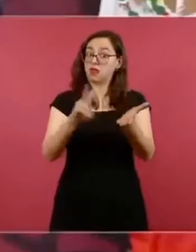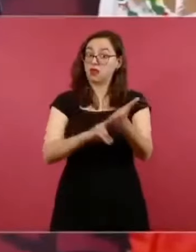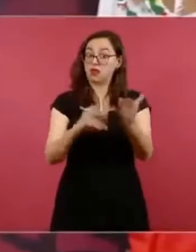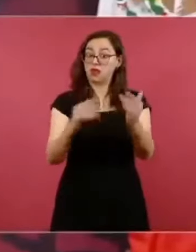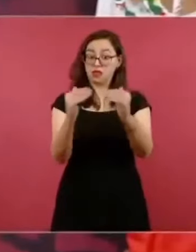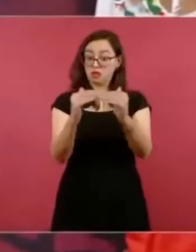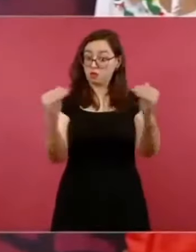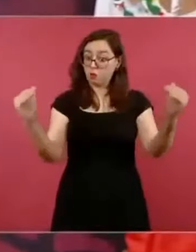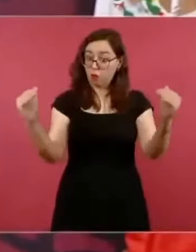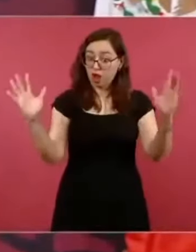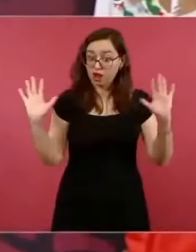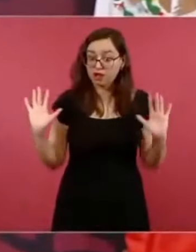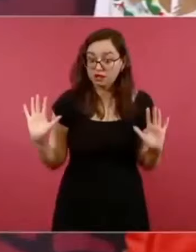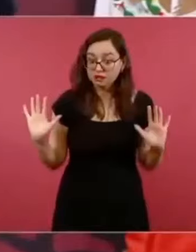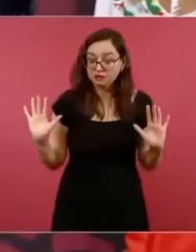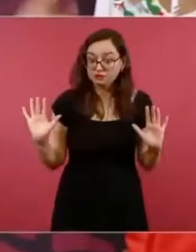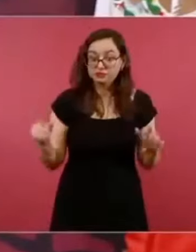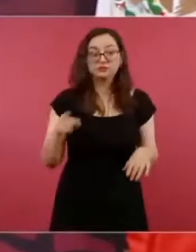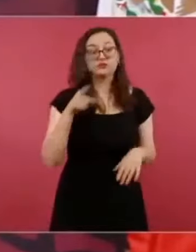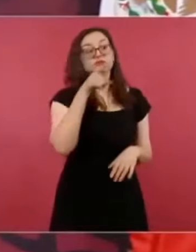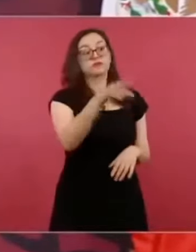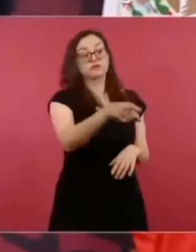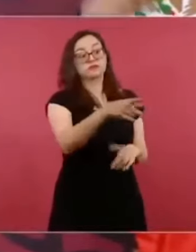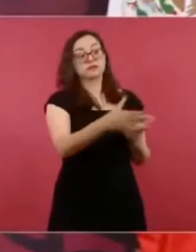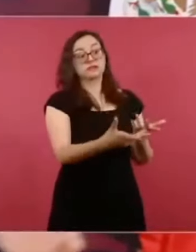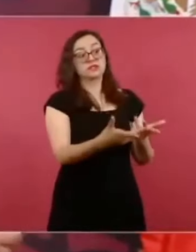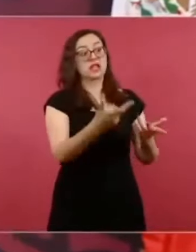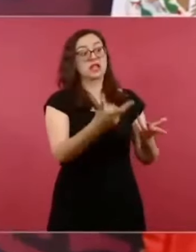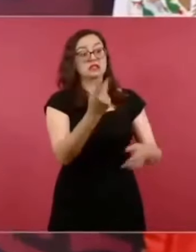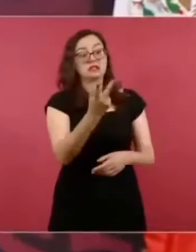van a decir, sí, pero usted tiene la mañanera, sí,